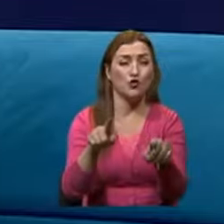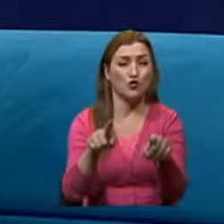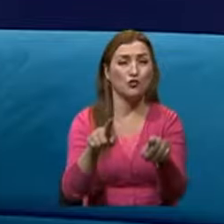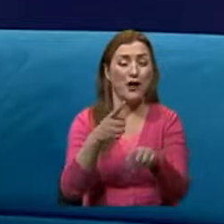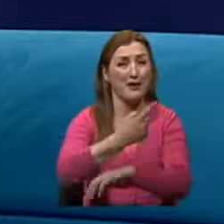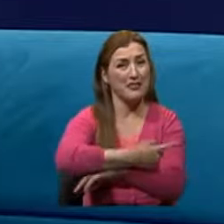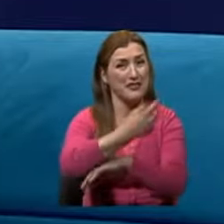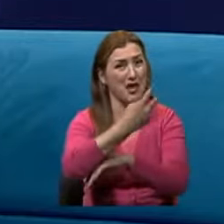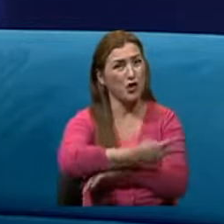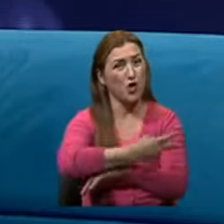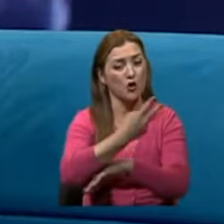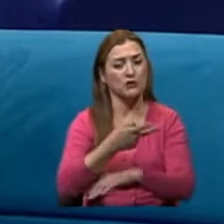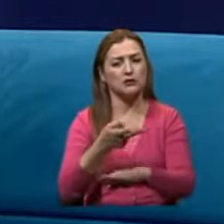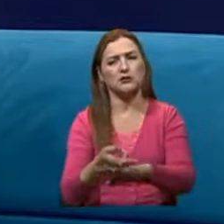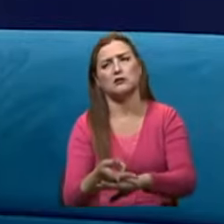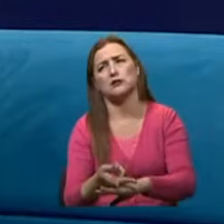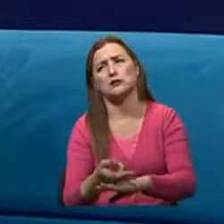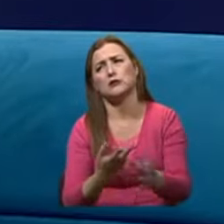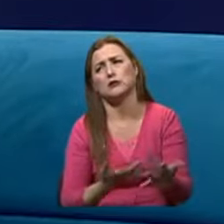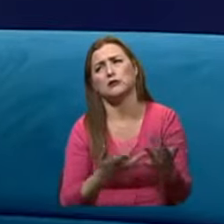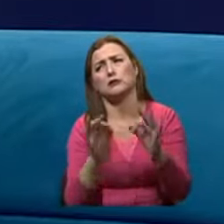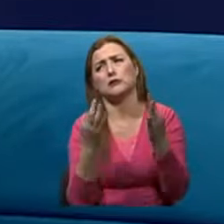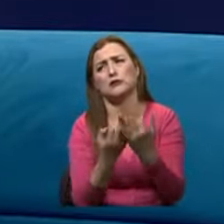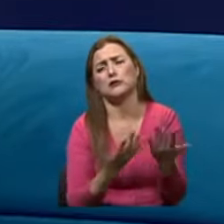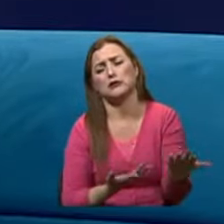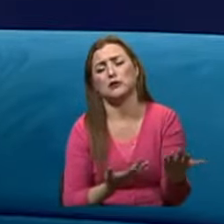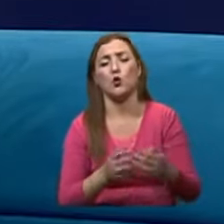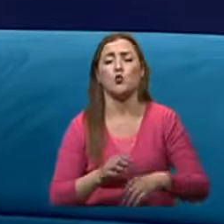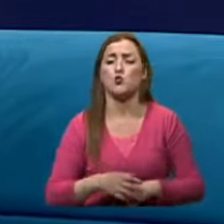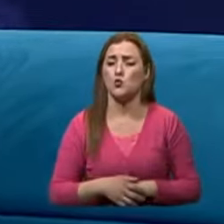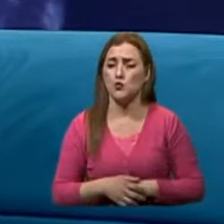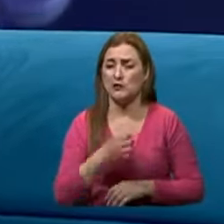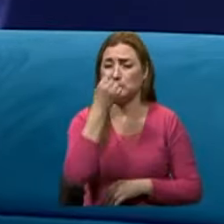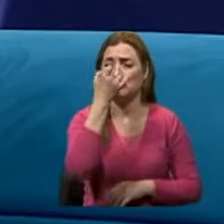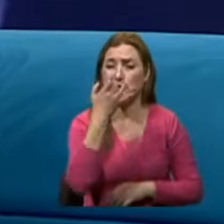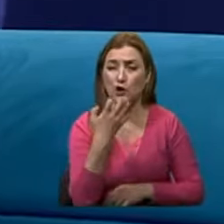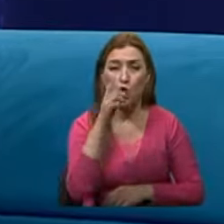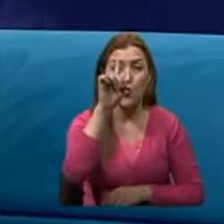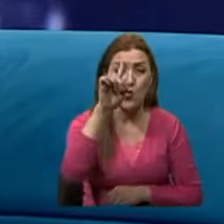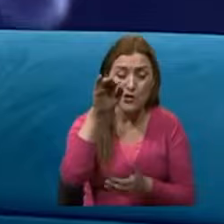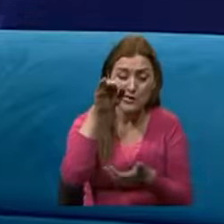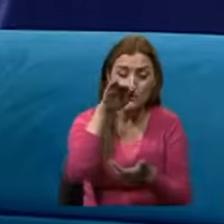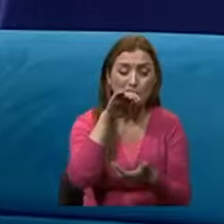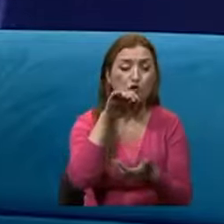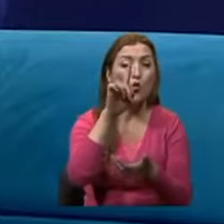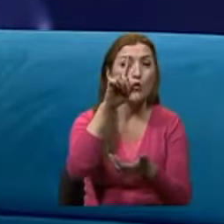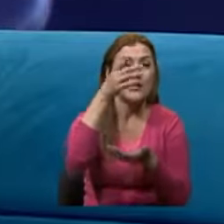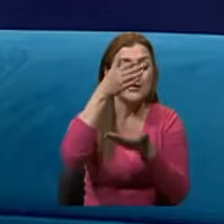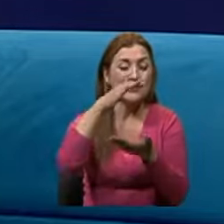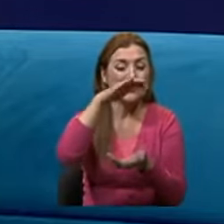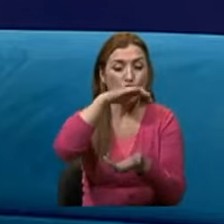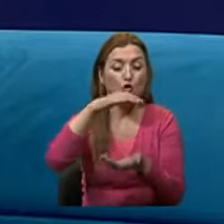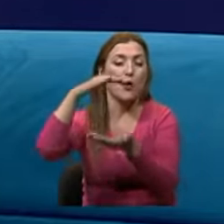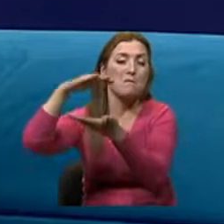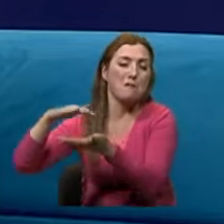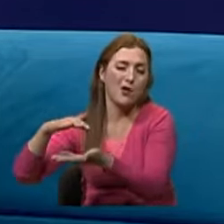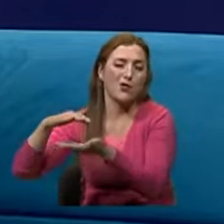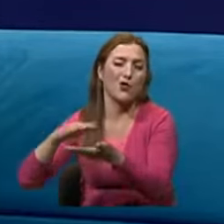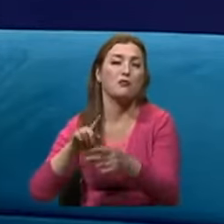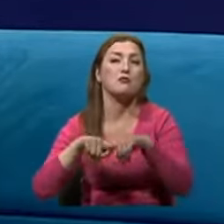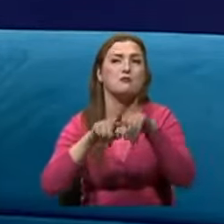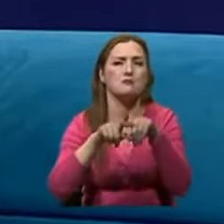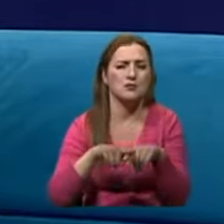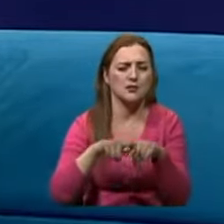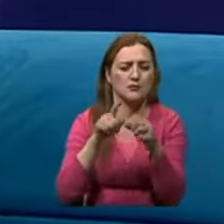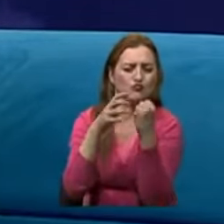estar días. La fractura de cadera puede sangrar entre más o menos 1 litro y 1,5 litros, dependiendo del tipo de fractura. Correcto. Las fracturas que afectan a la